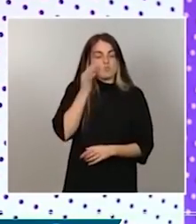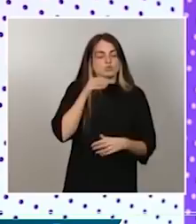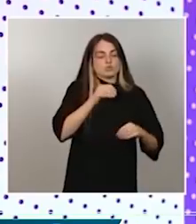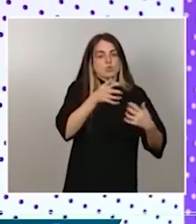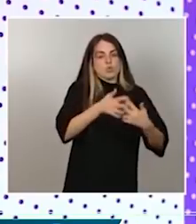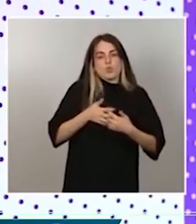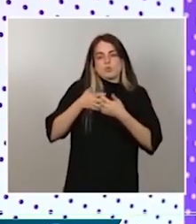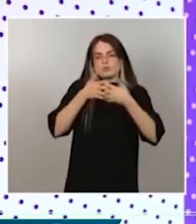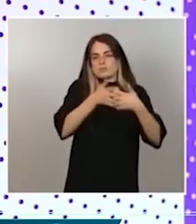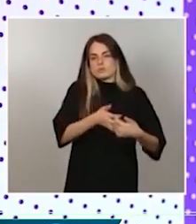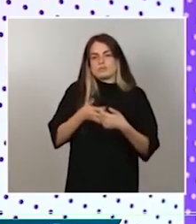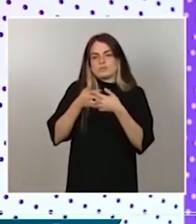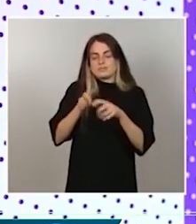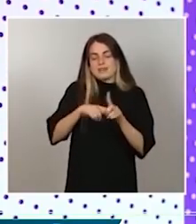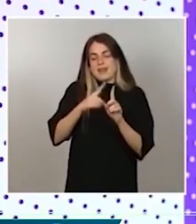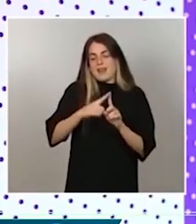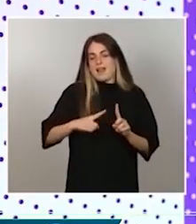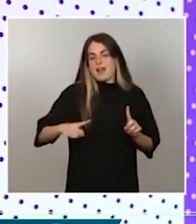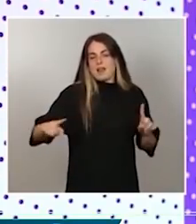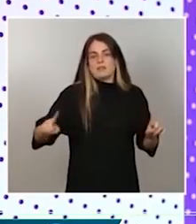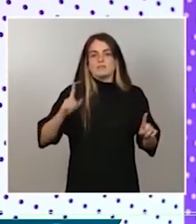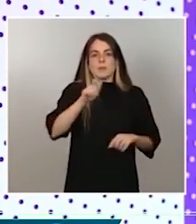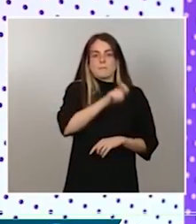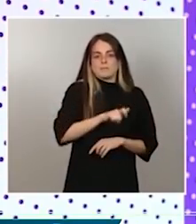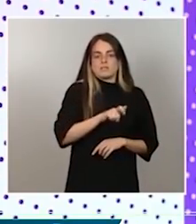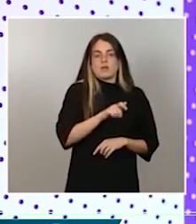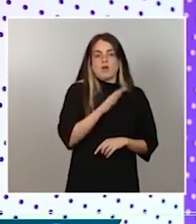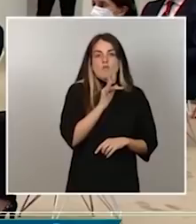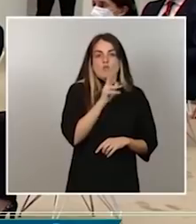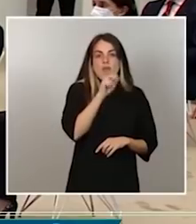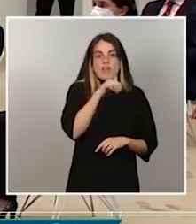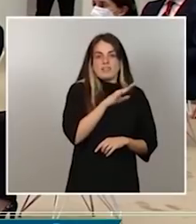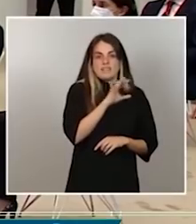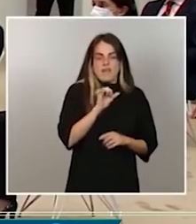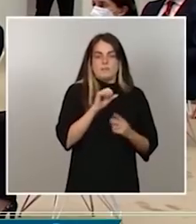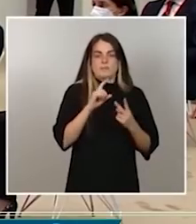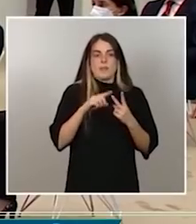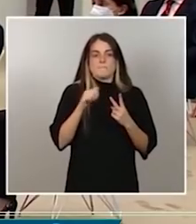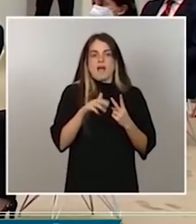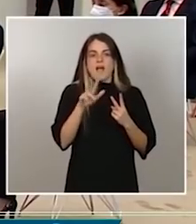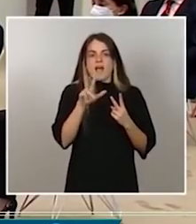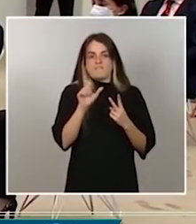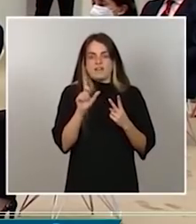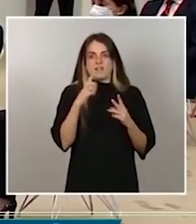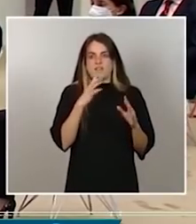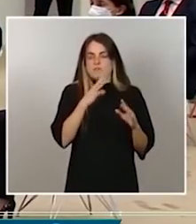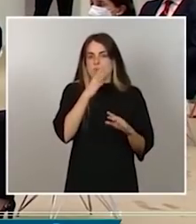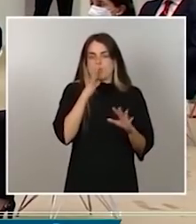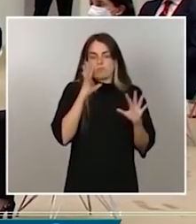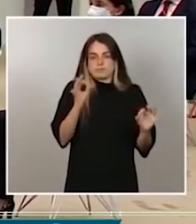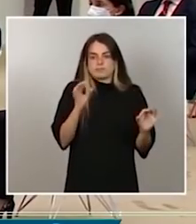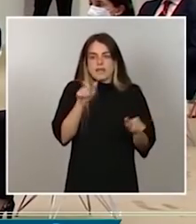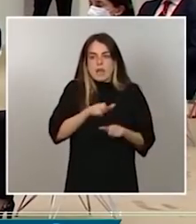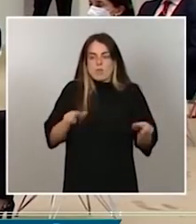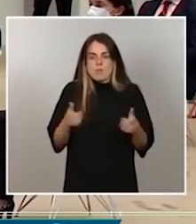identidad de ese Partido Socialista más centrado, más monárquico, se pudiera casi que decir. Aunque bueno, la